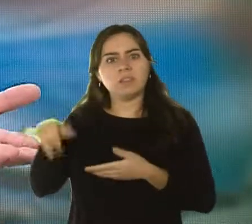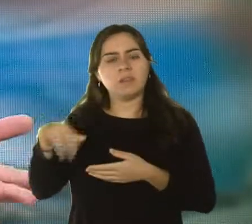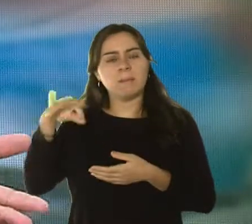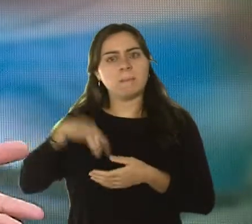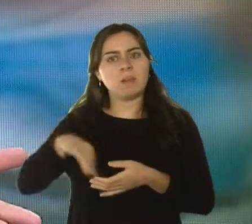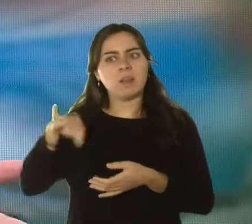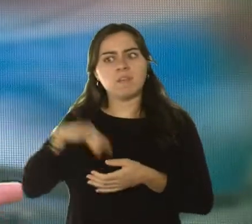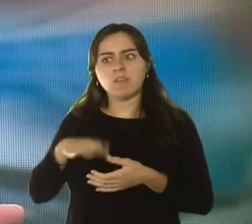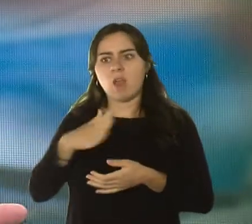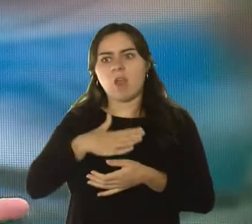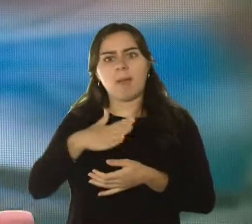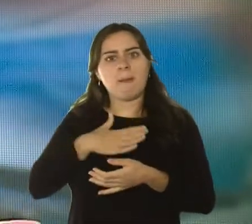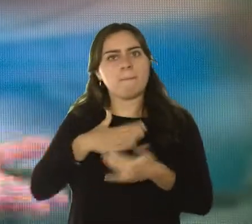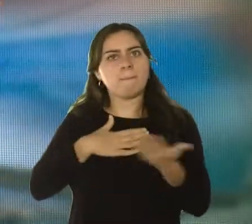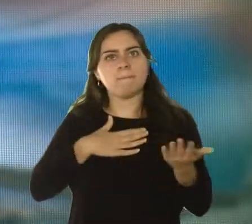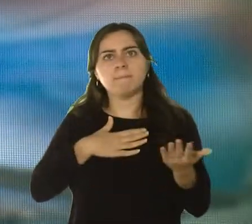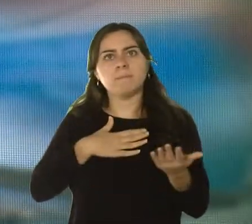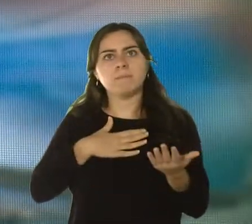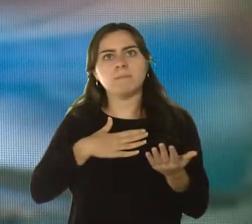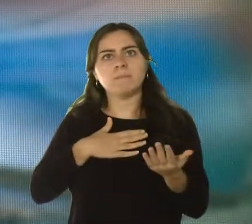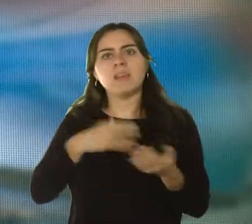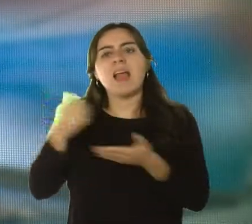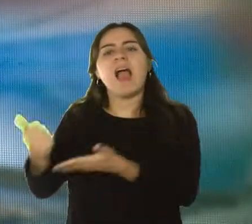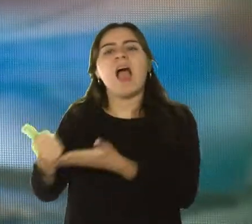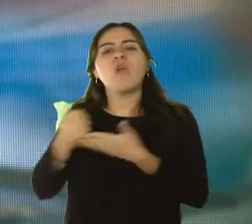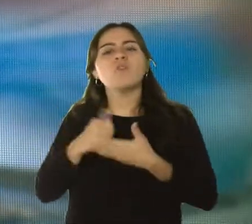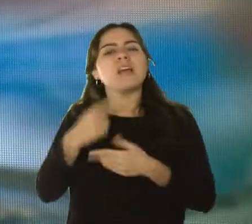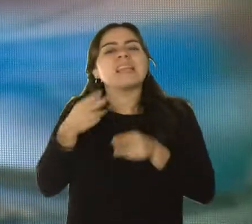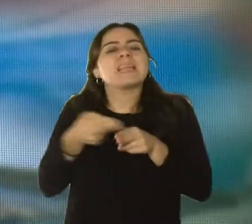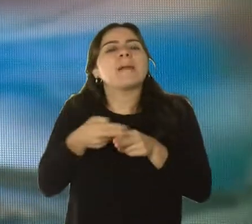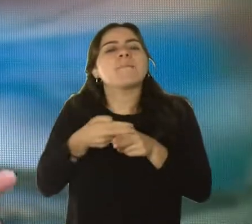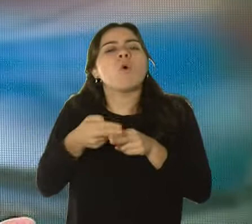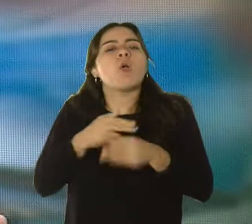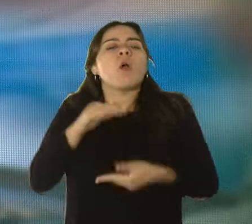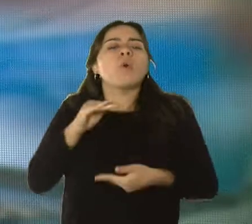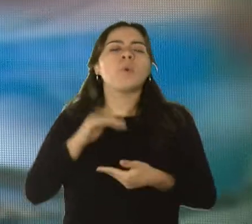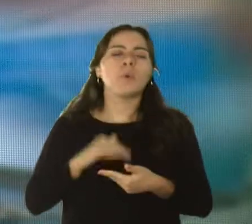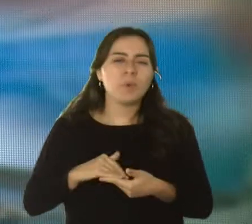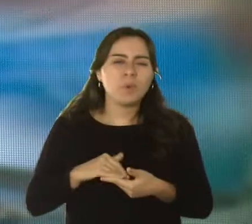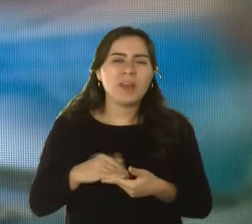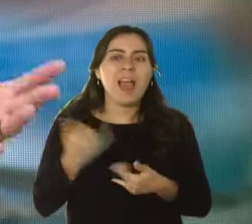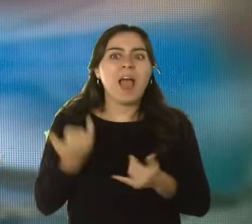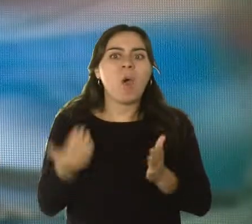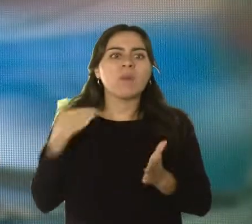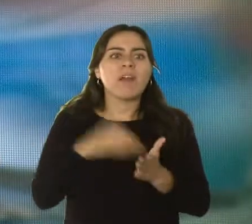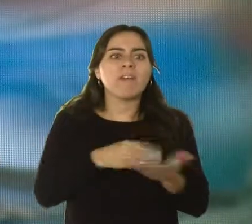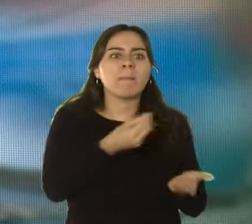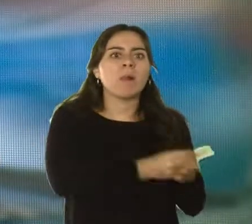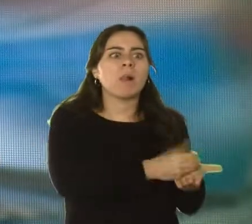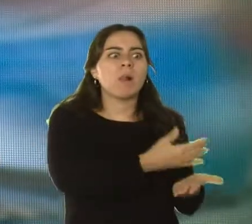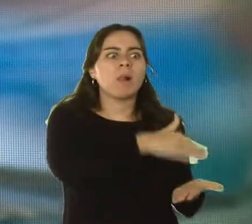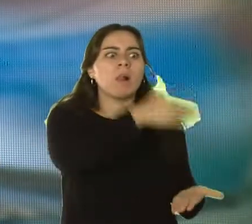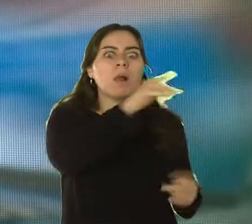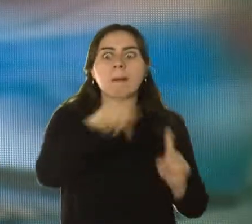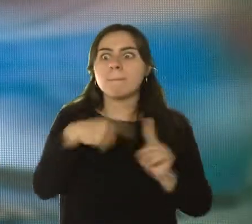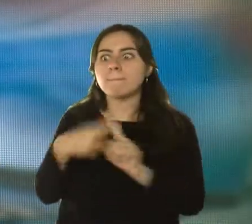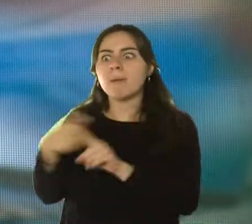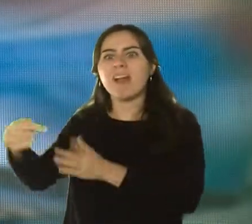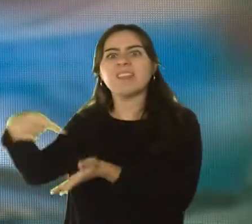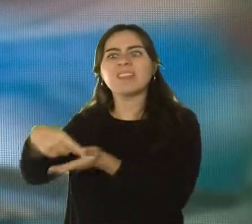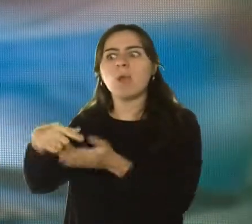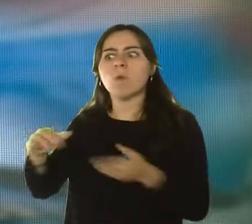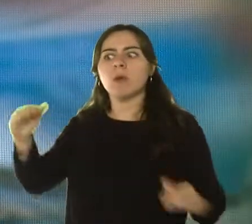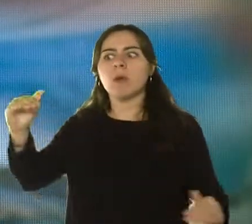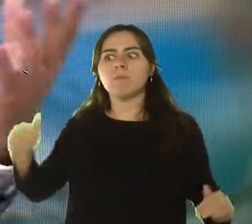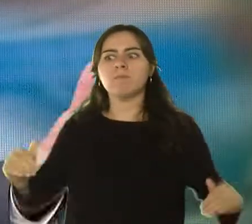no verdaderamente lo que me dieron fue un respiro artificial. Y ahora estoy en el mismo lugar que estaba antes, con más deudas,